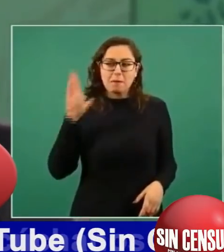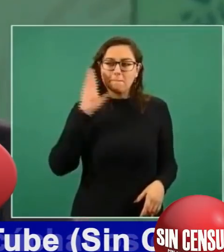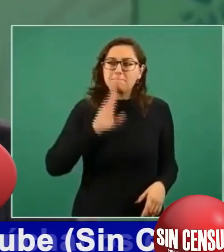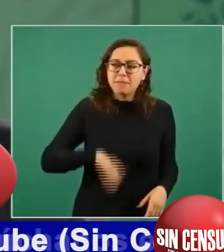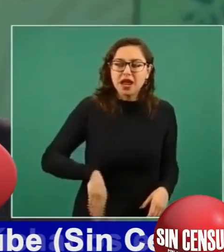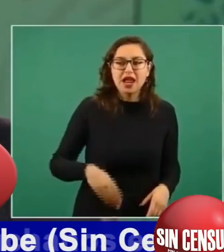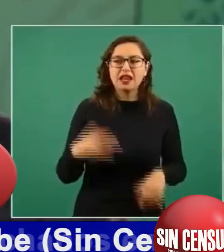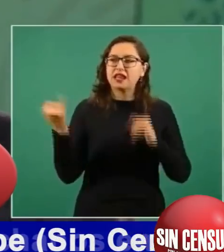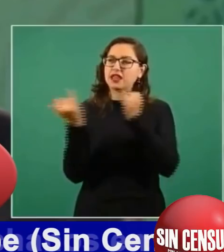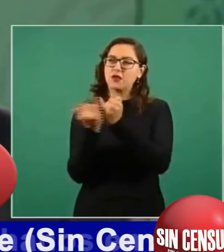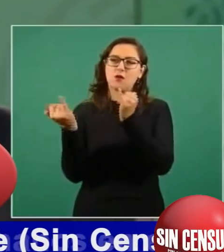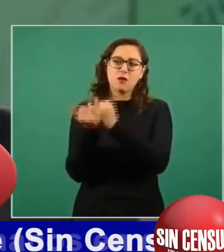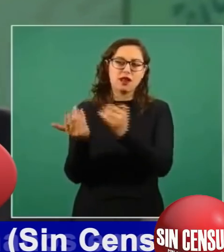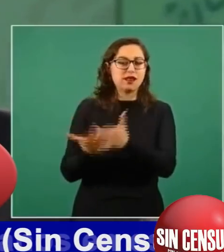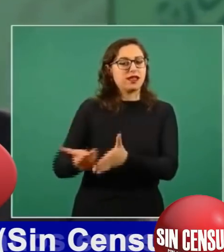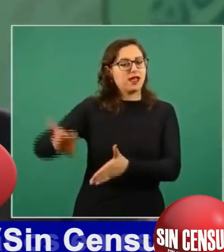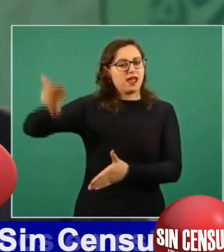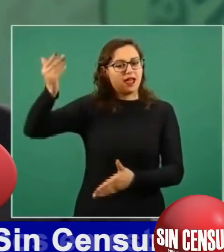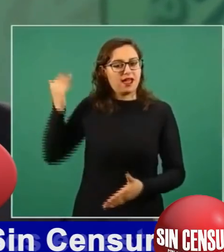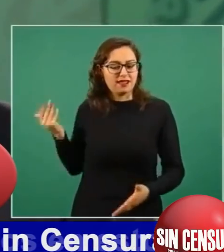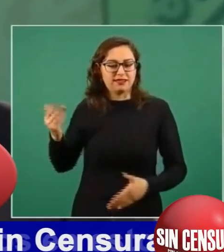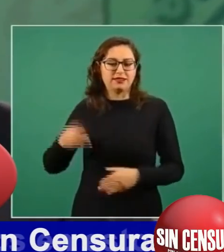que los otros.